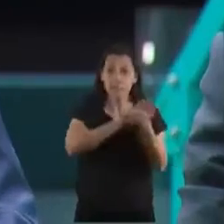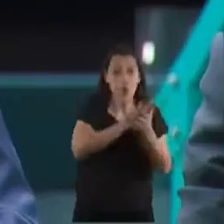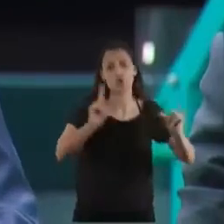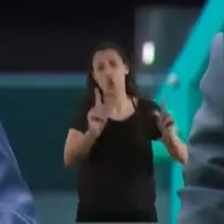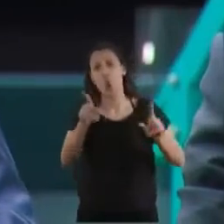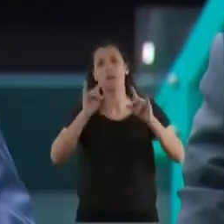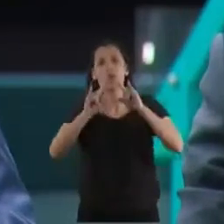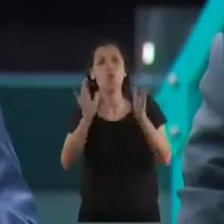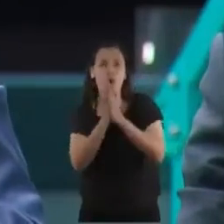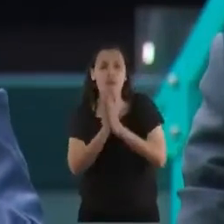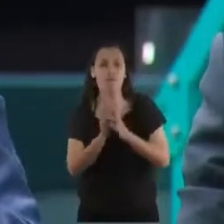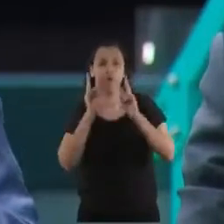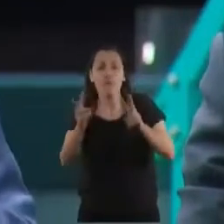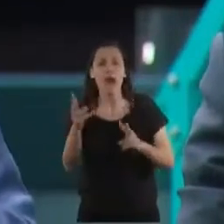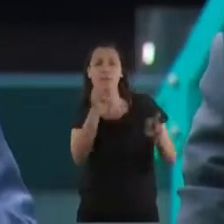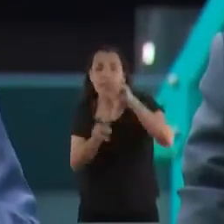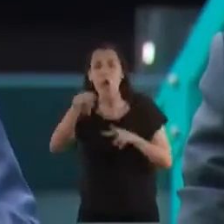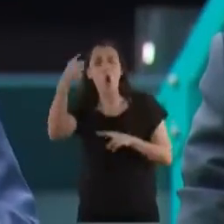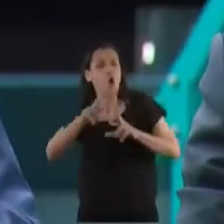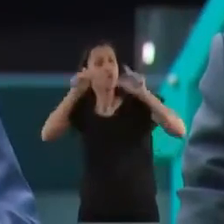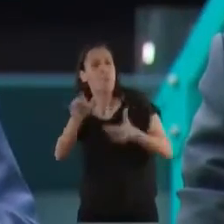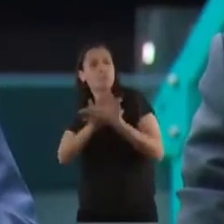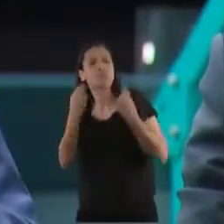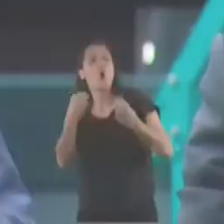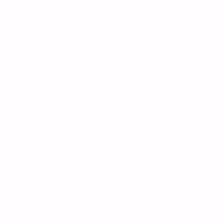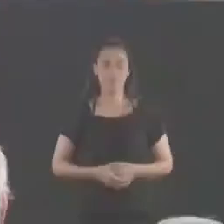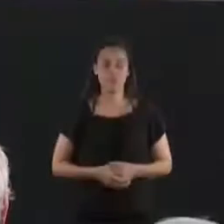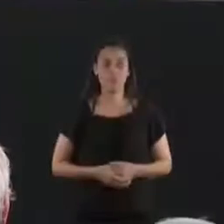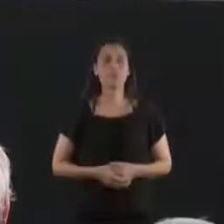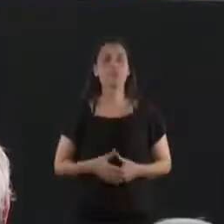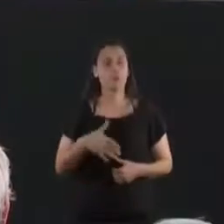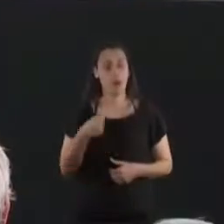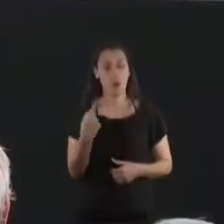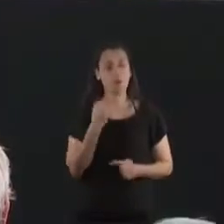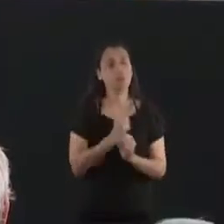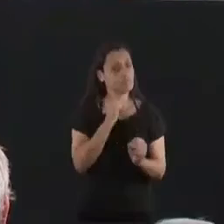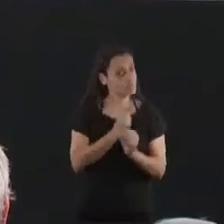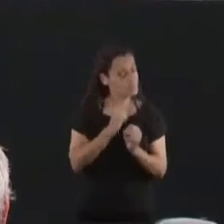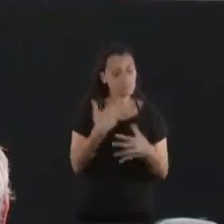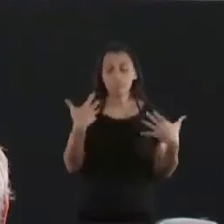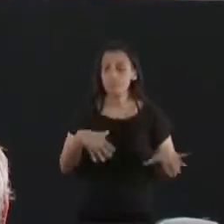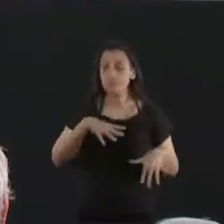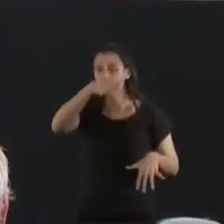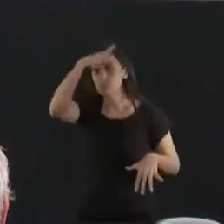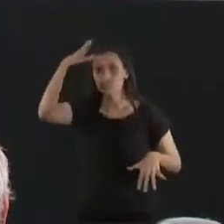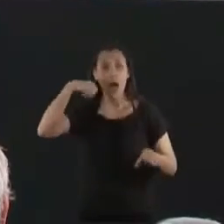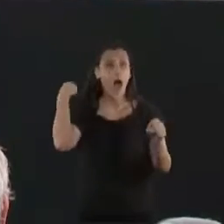mejor solución! ¡Lo que necesitamos es seguir produciendo! Vamos a trabajar incansablemente para que haya